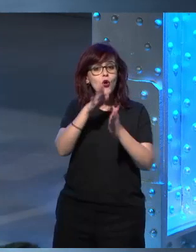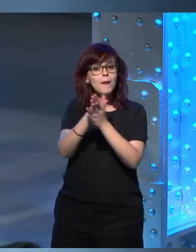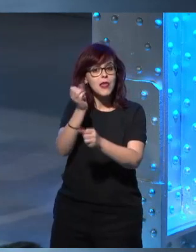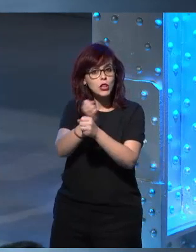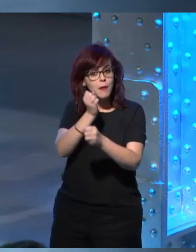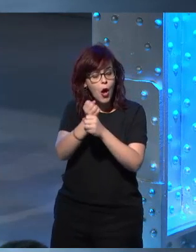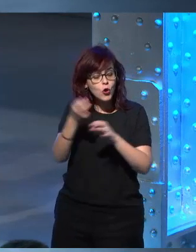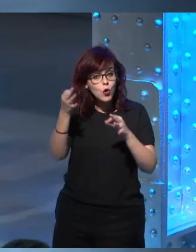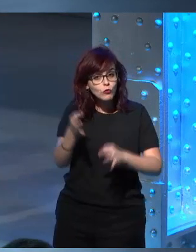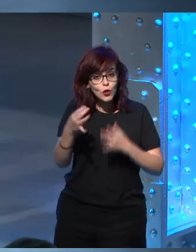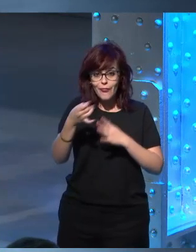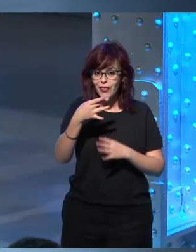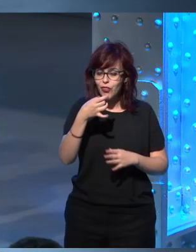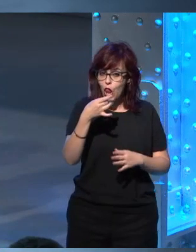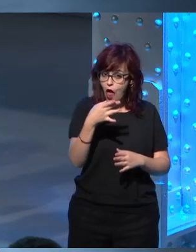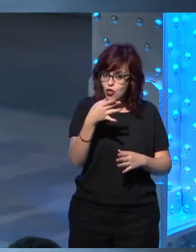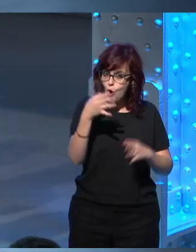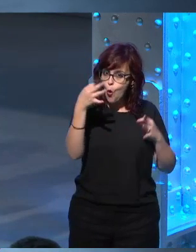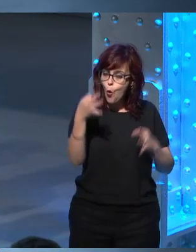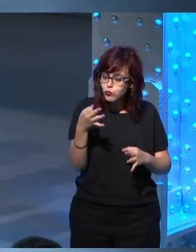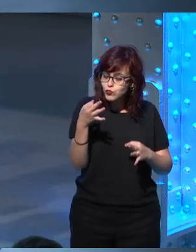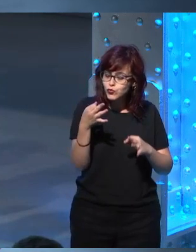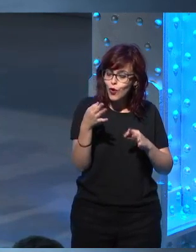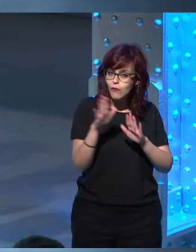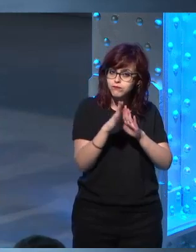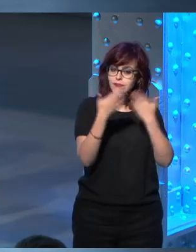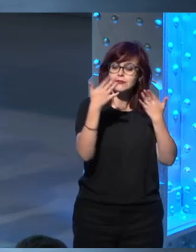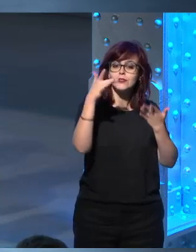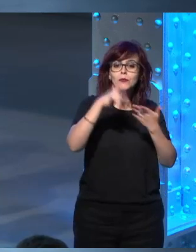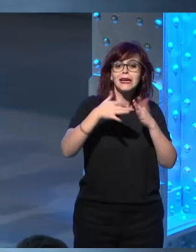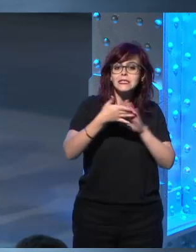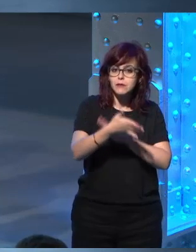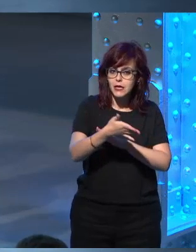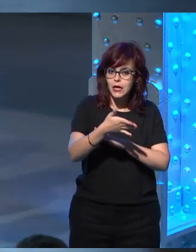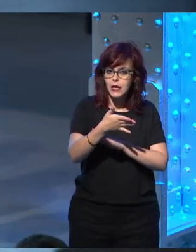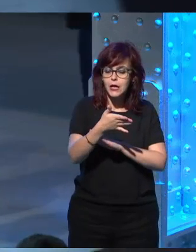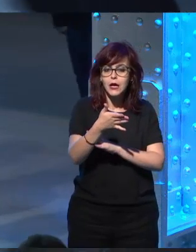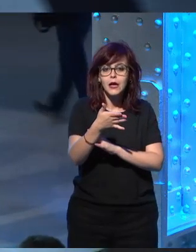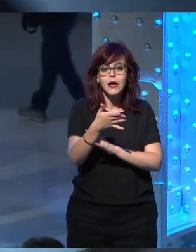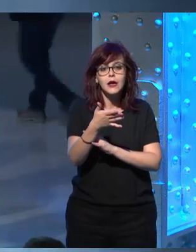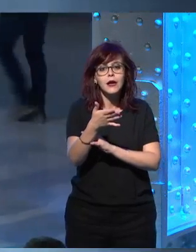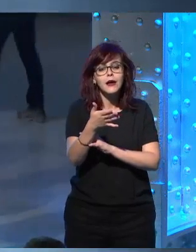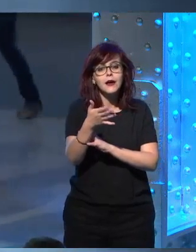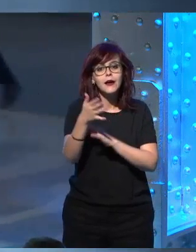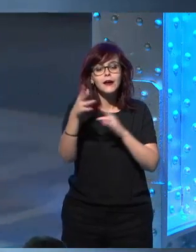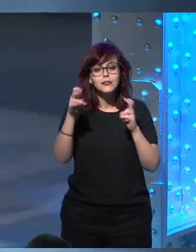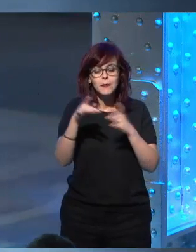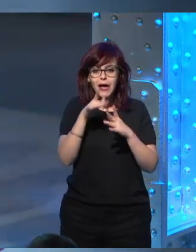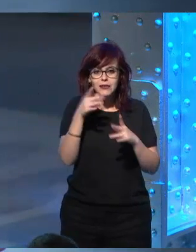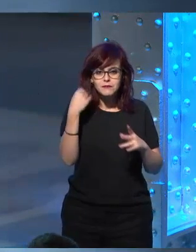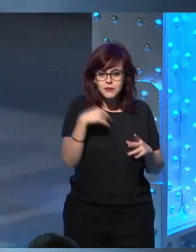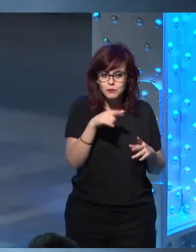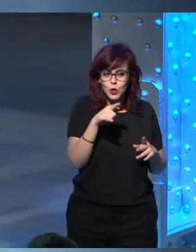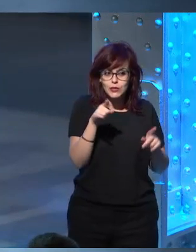y entre ese diccionario decidió explicar que era... Perdón, me voy a retirar otra vez el micrófono. Es que esto del PPO le da un